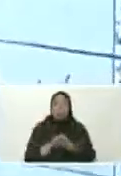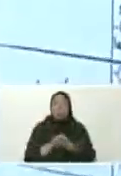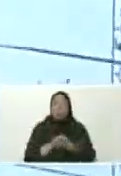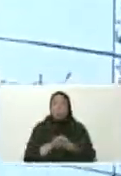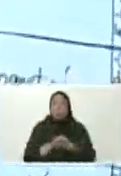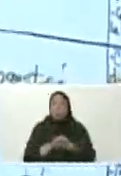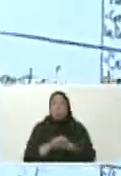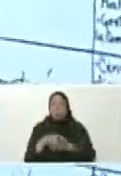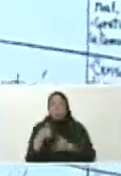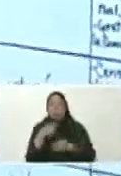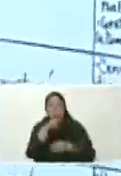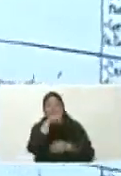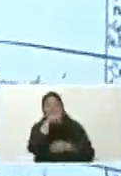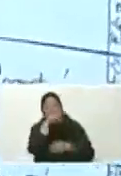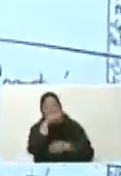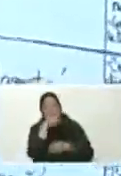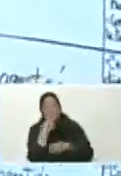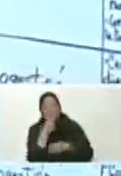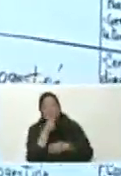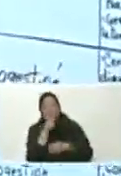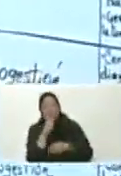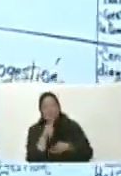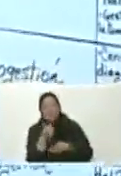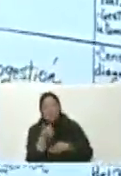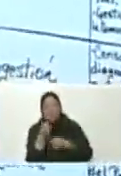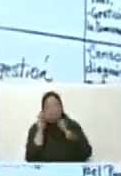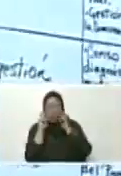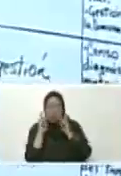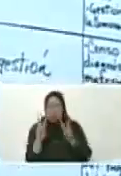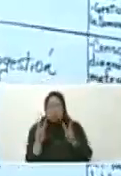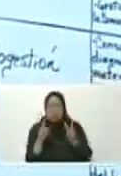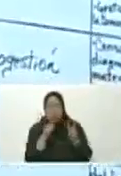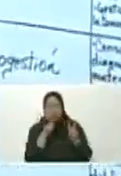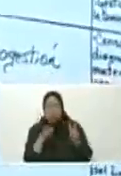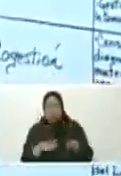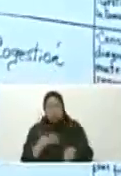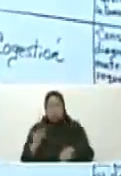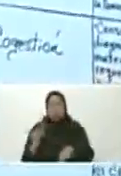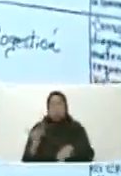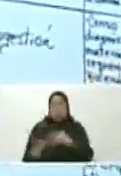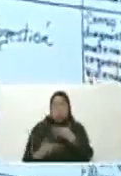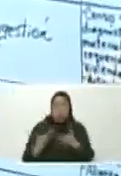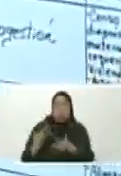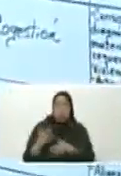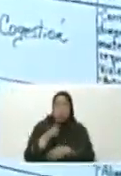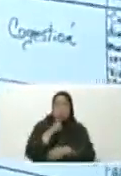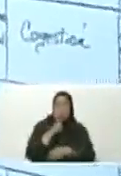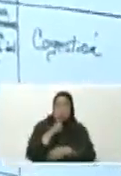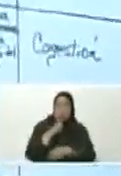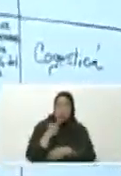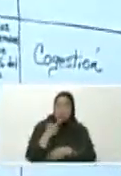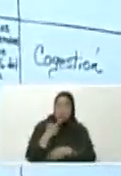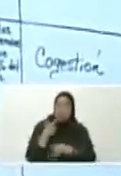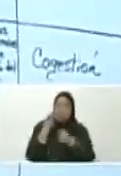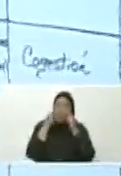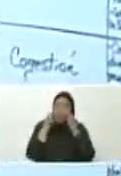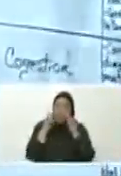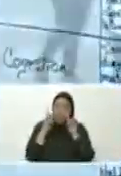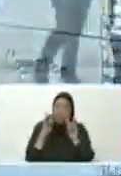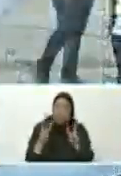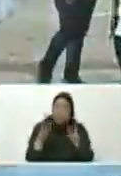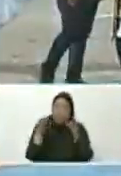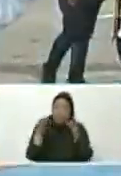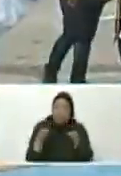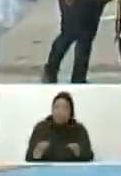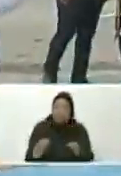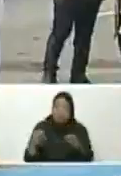un lenguaje aéreo, la posibilidad de la posibilidad para ver si la posibilidad llega a la posibilidad. No, ¿qué posibilidad? La realidad. Hay que embaular